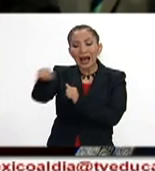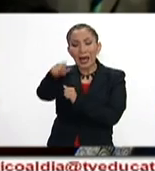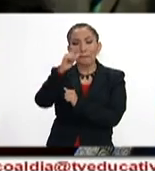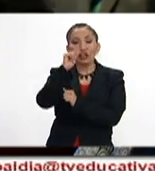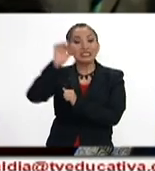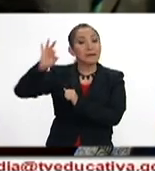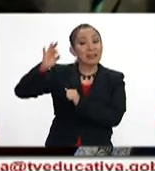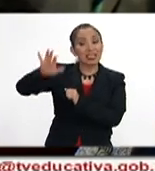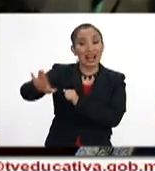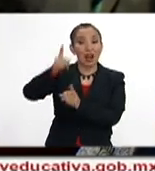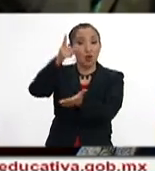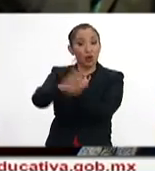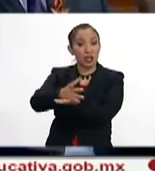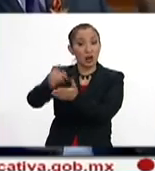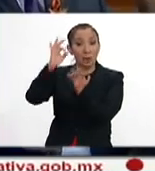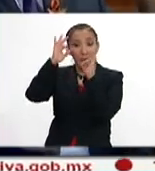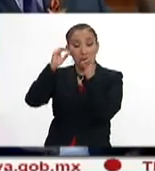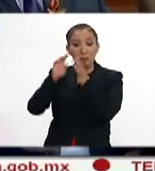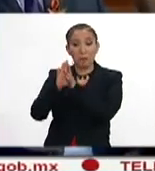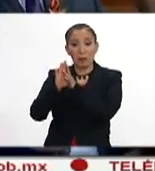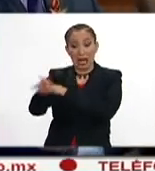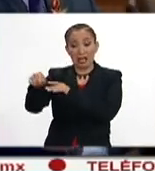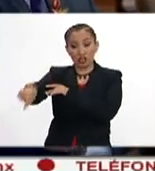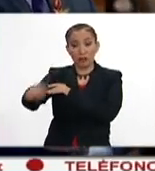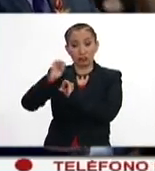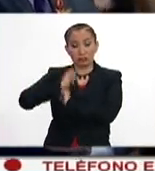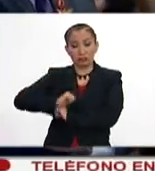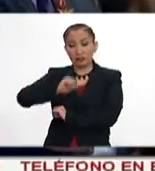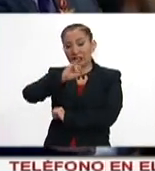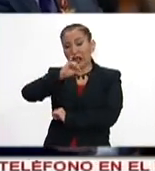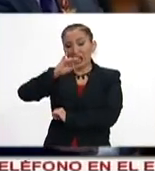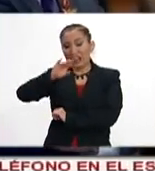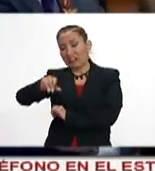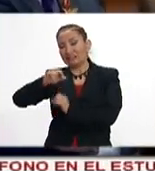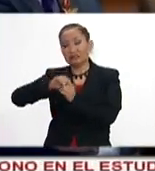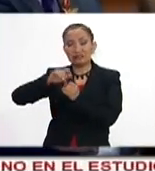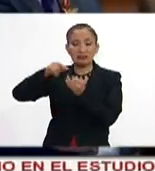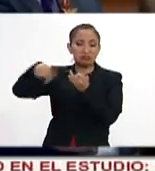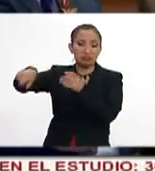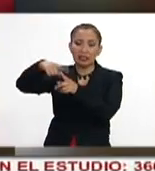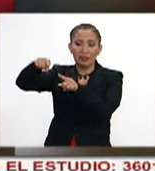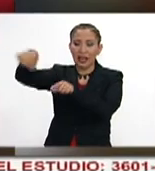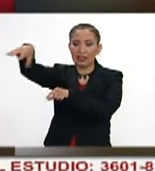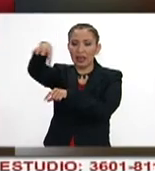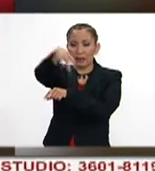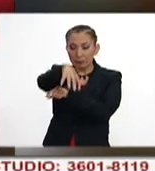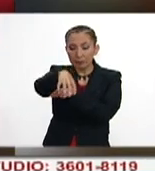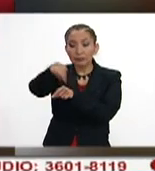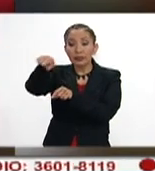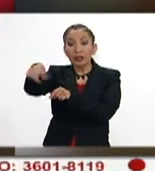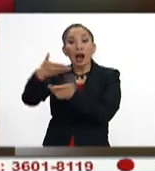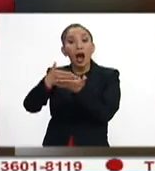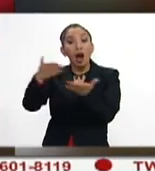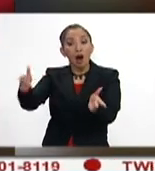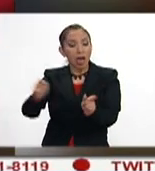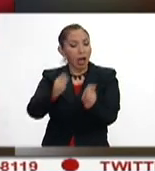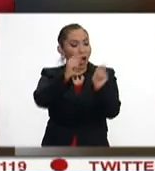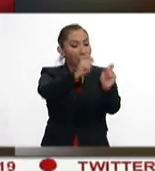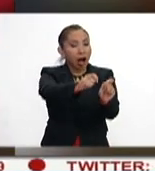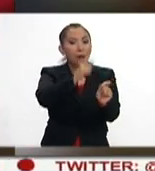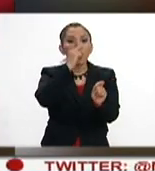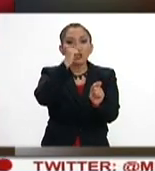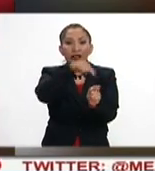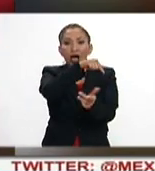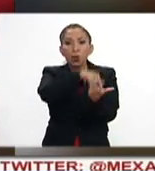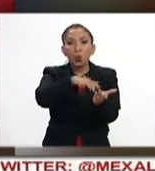agentes federales migratorios, ICE, CBP y demás. Lo que hace esta ley es darle la facultad también a los agentes